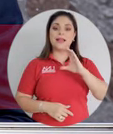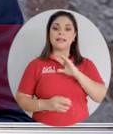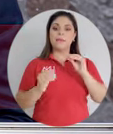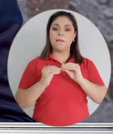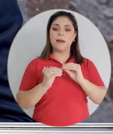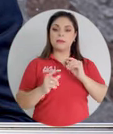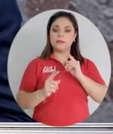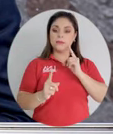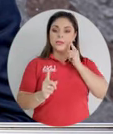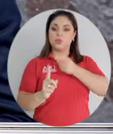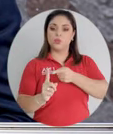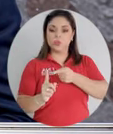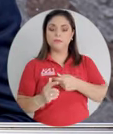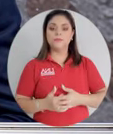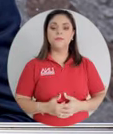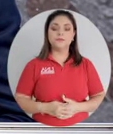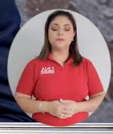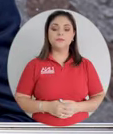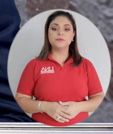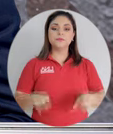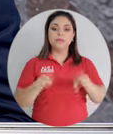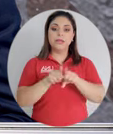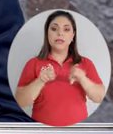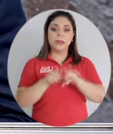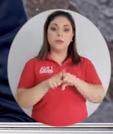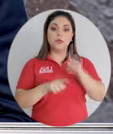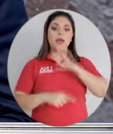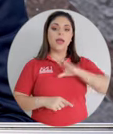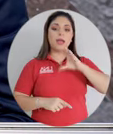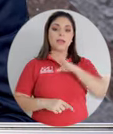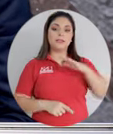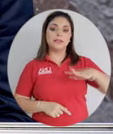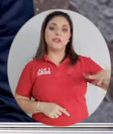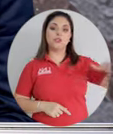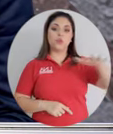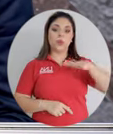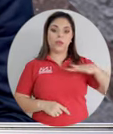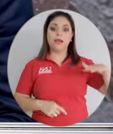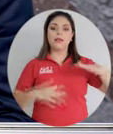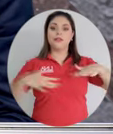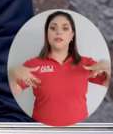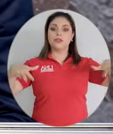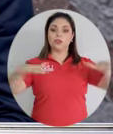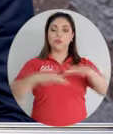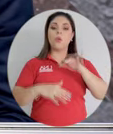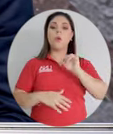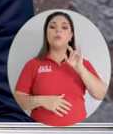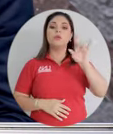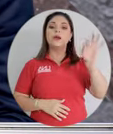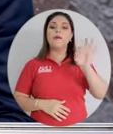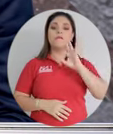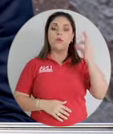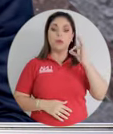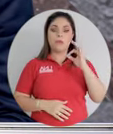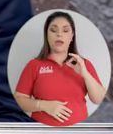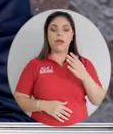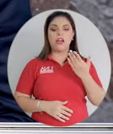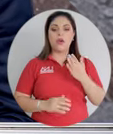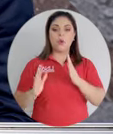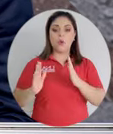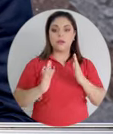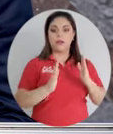que tener un carácter de mayor precisión y también, digamos, un carácter sectorial, territorial, es decir, es